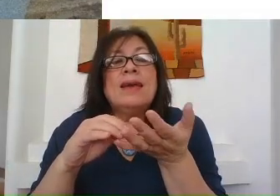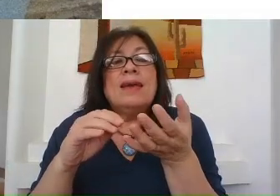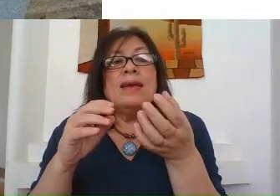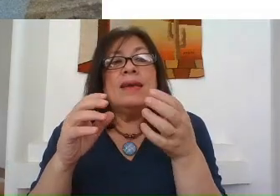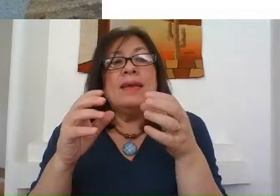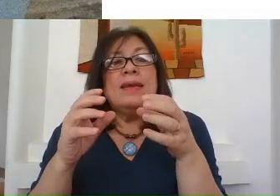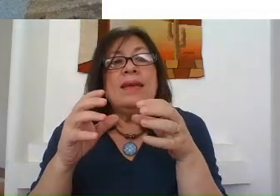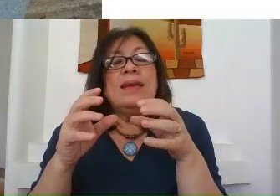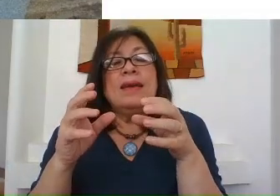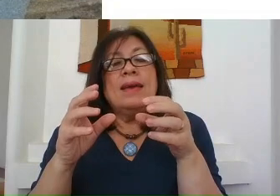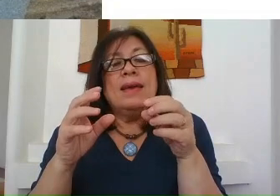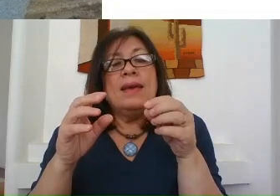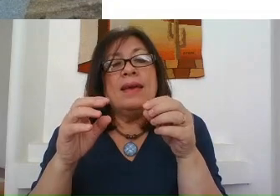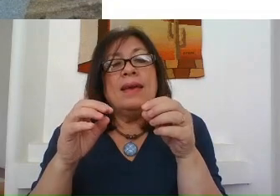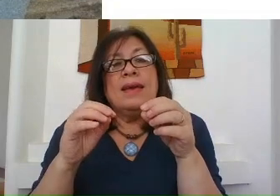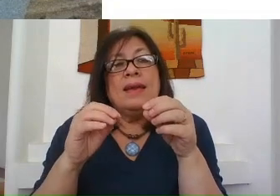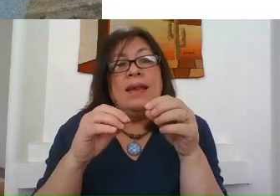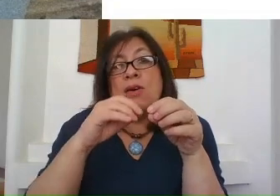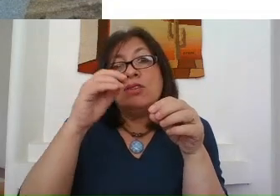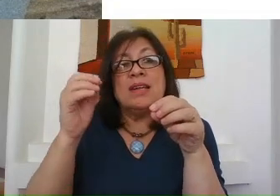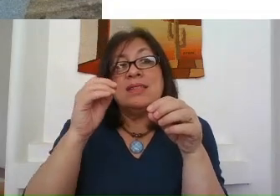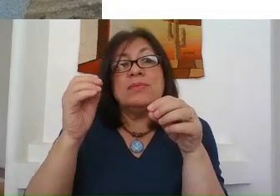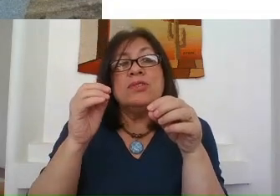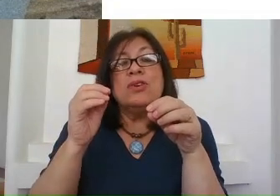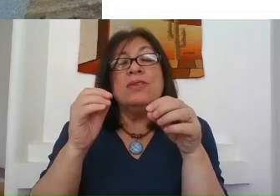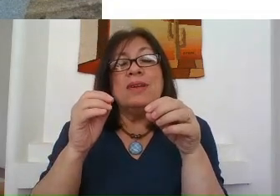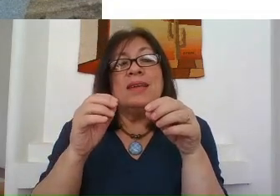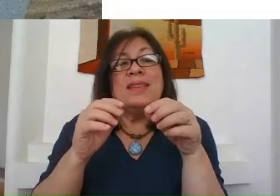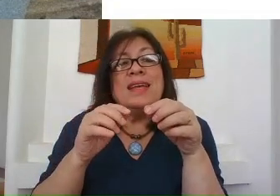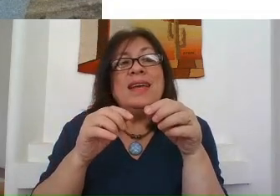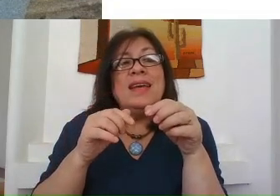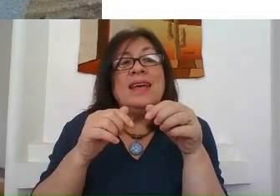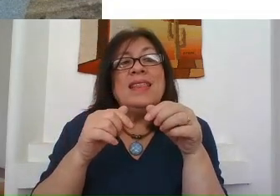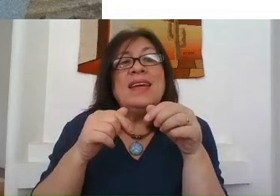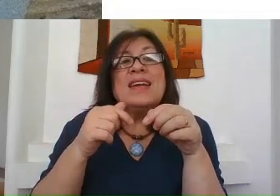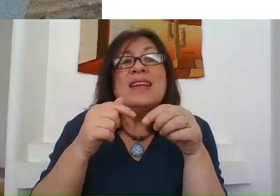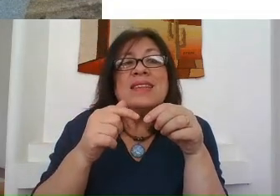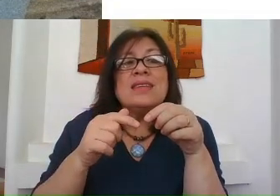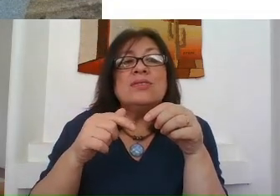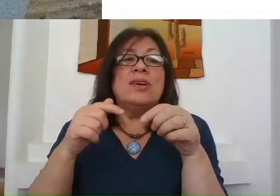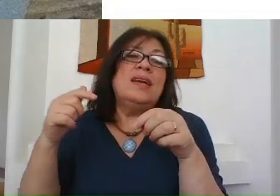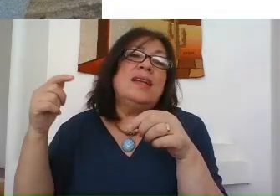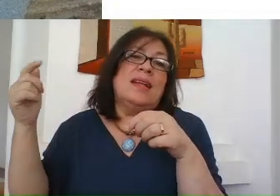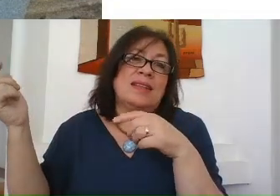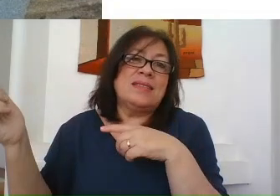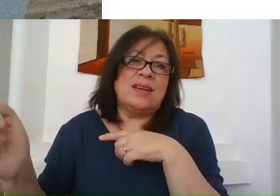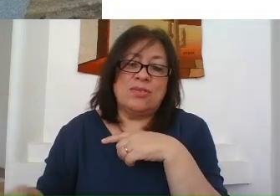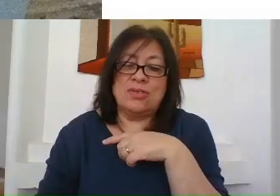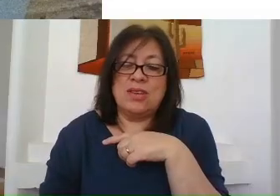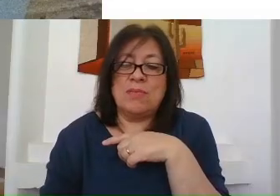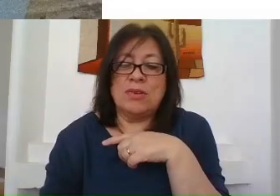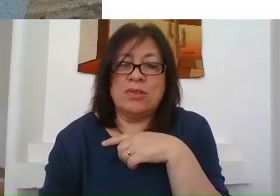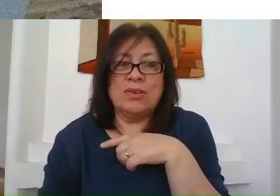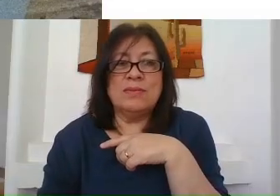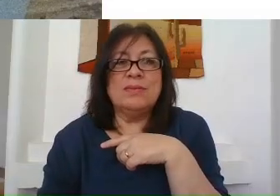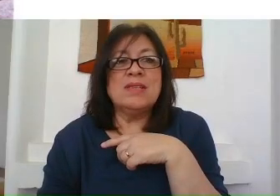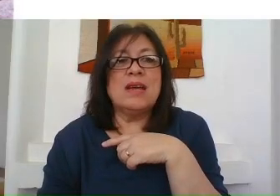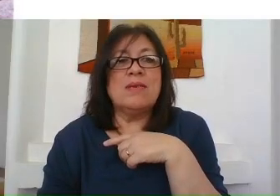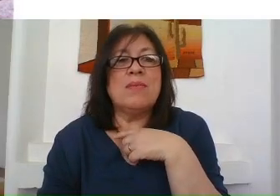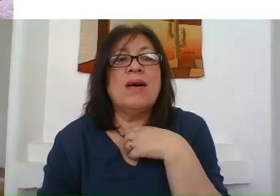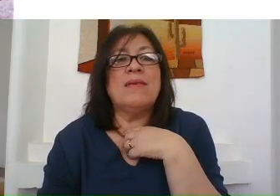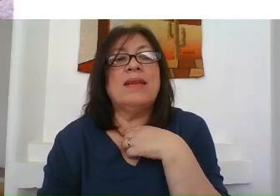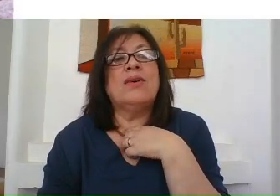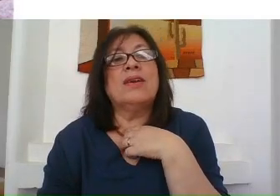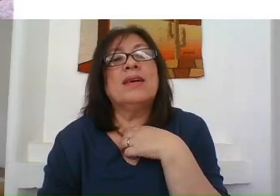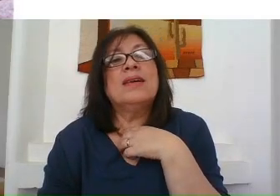Eh, y la otra acepción es de retraso en el desarrollo psicomotor.